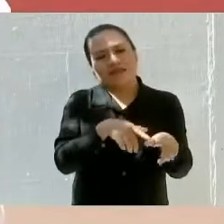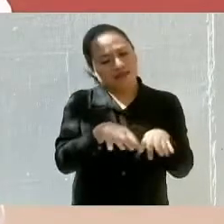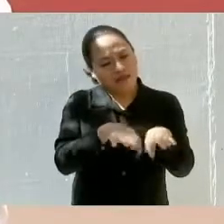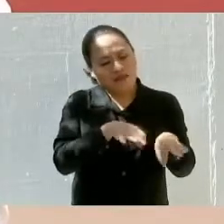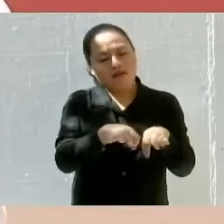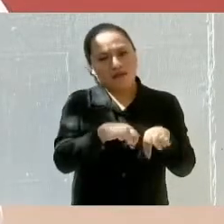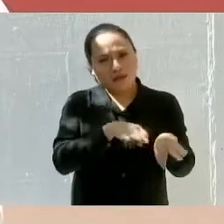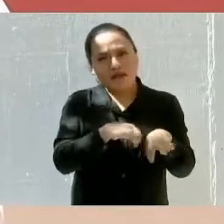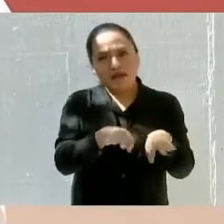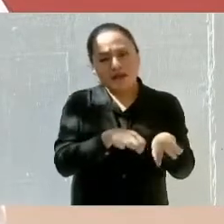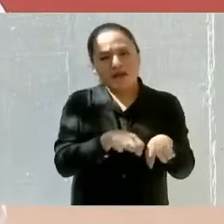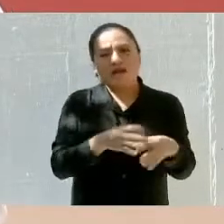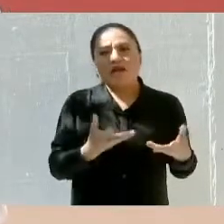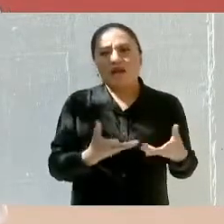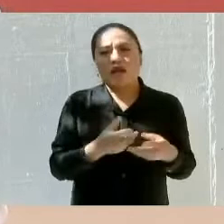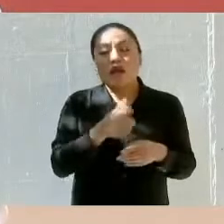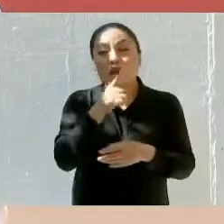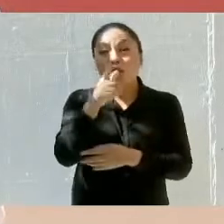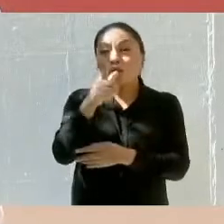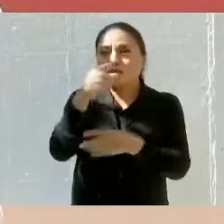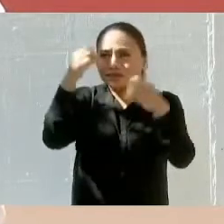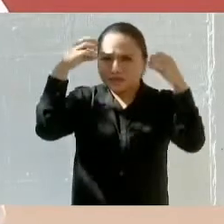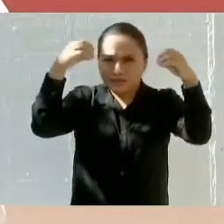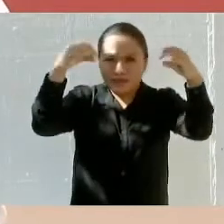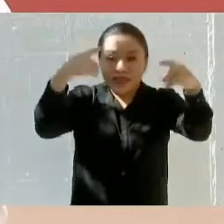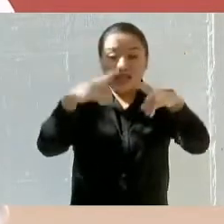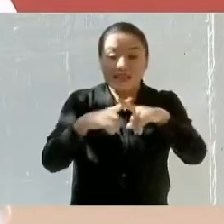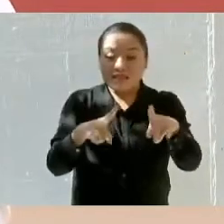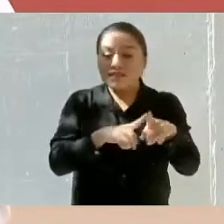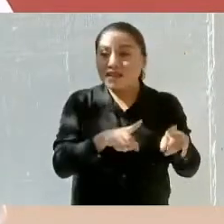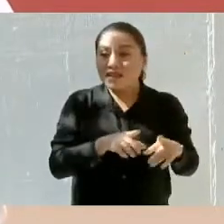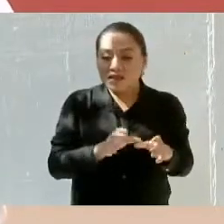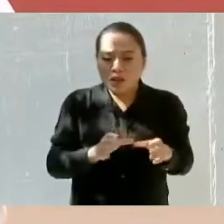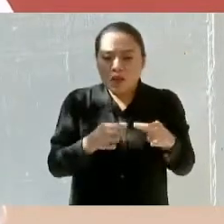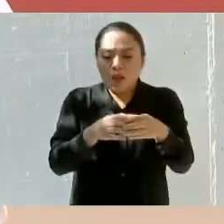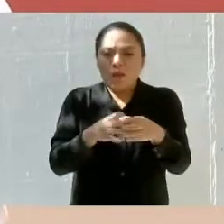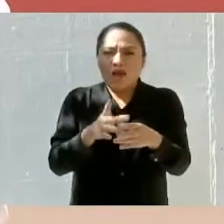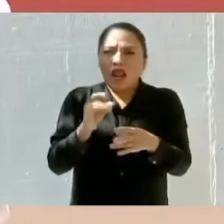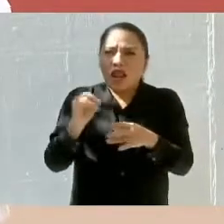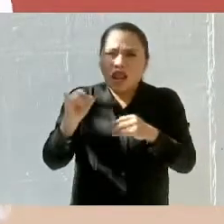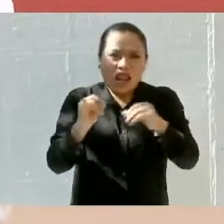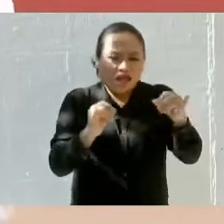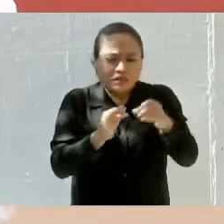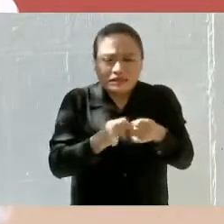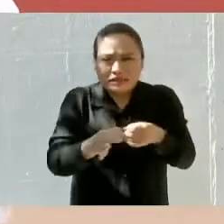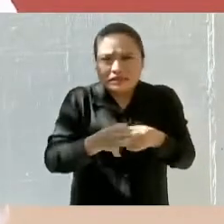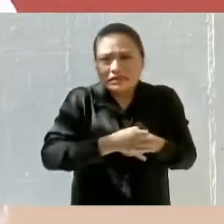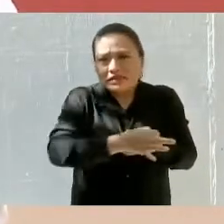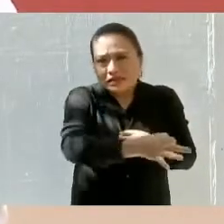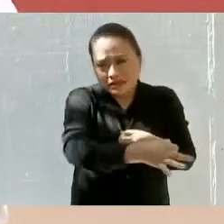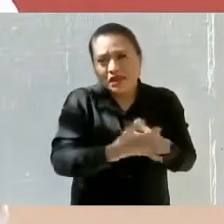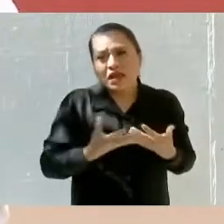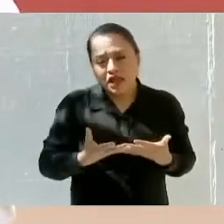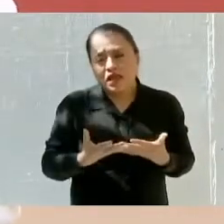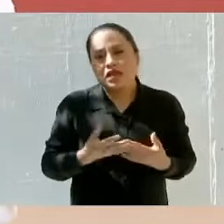de necesitamos electrificación para algunas comunidades que se encuentran alejadas. Queremos